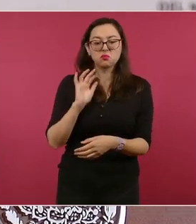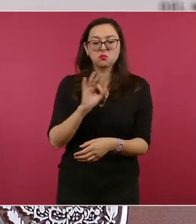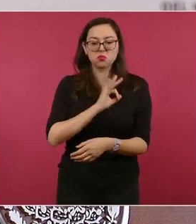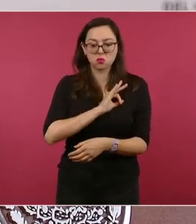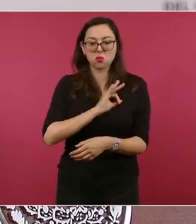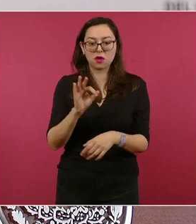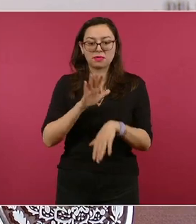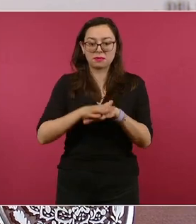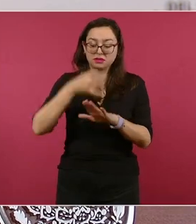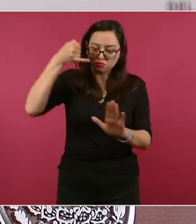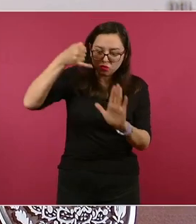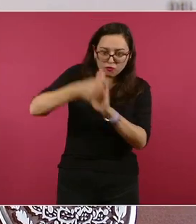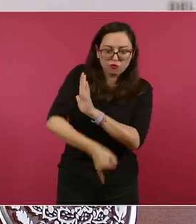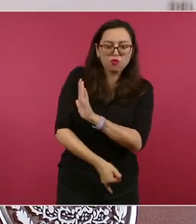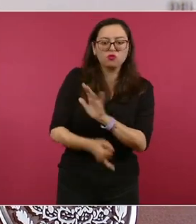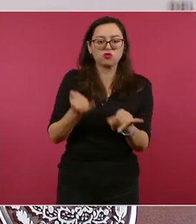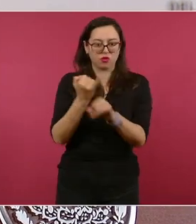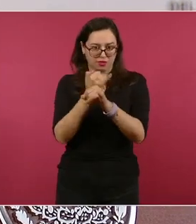amplia,